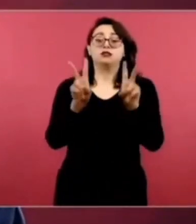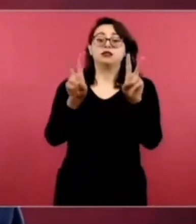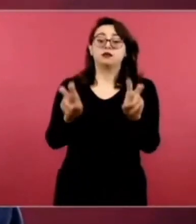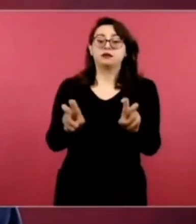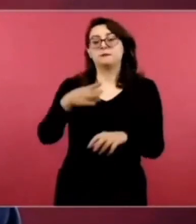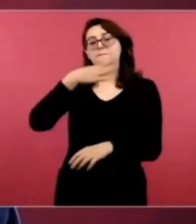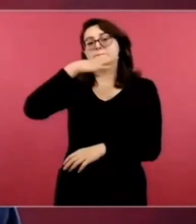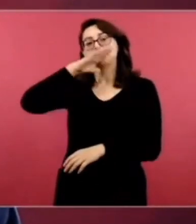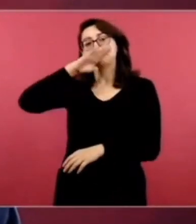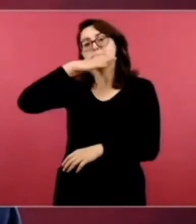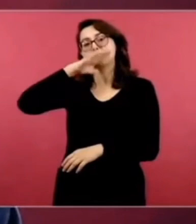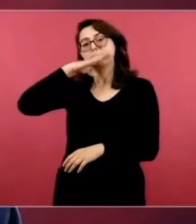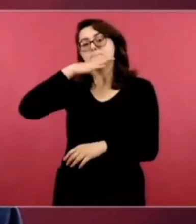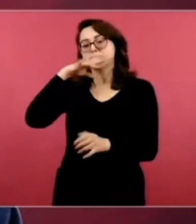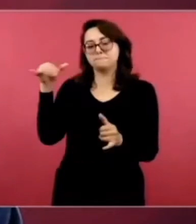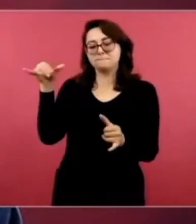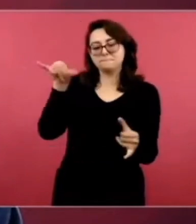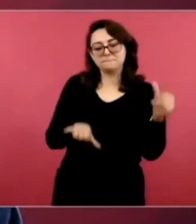transgénico,